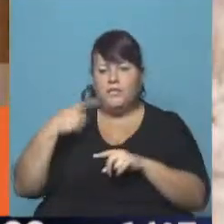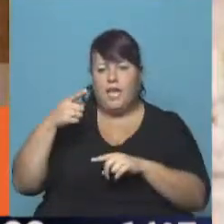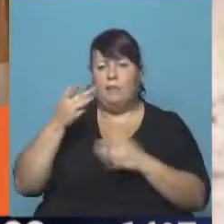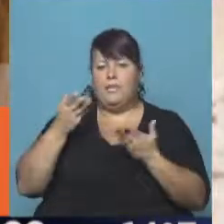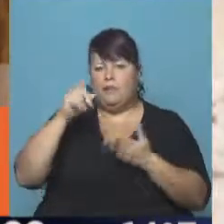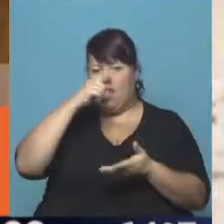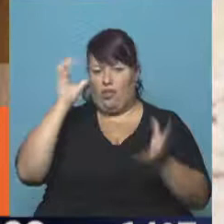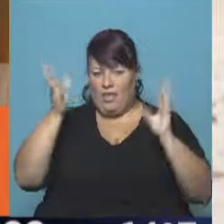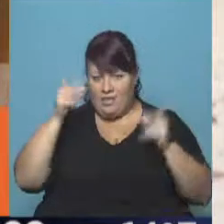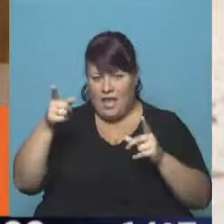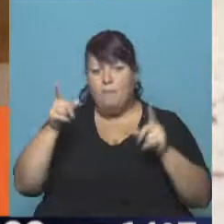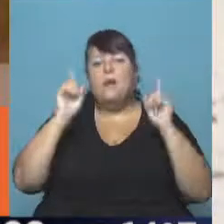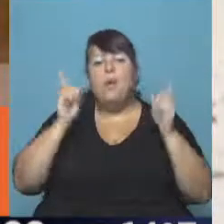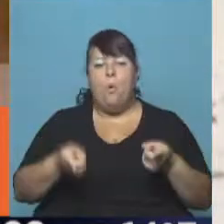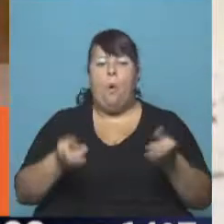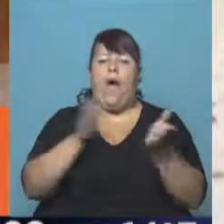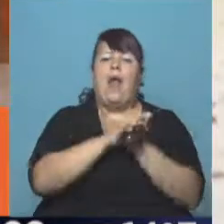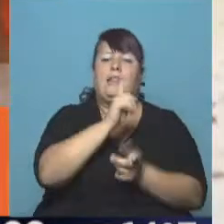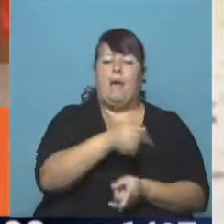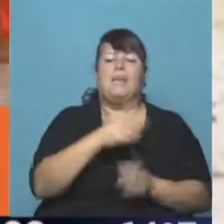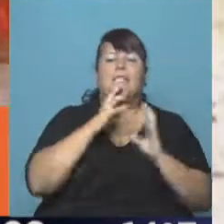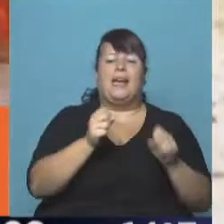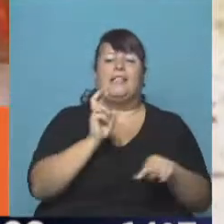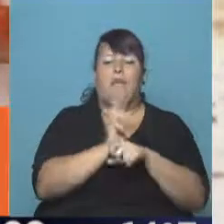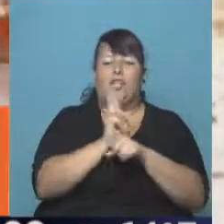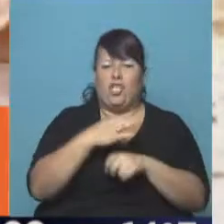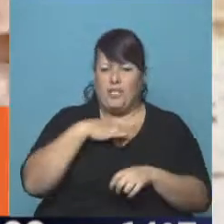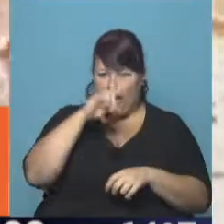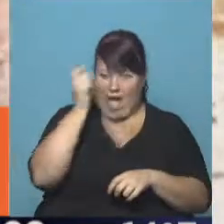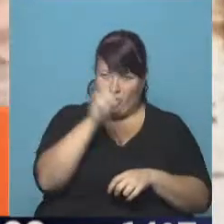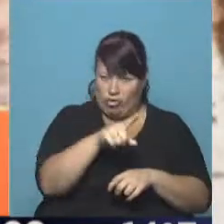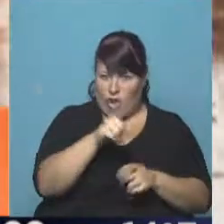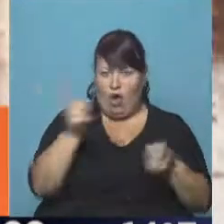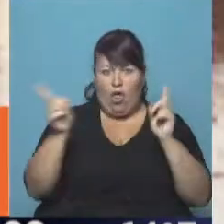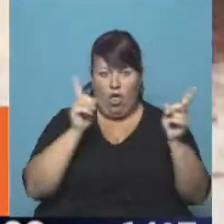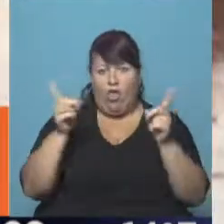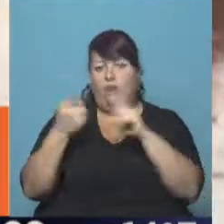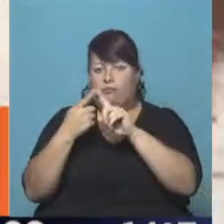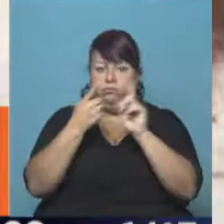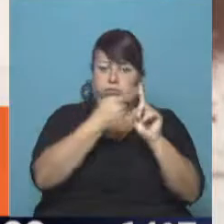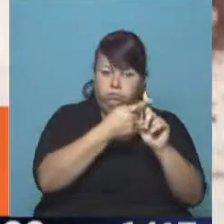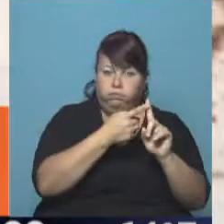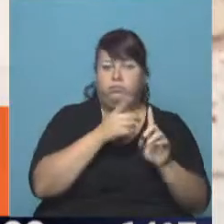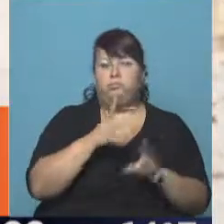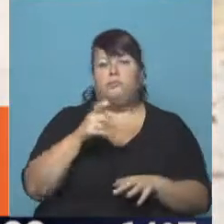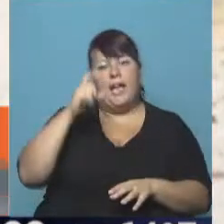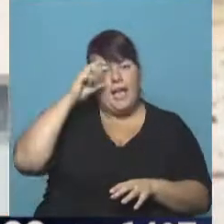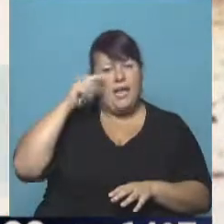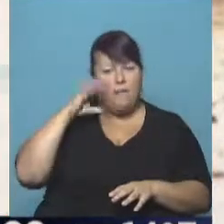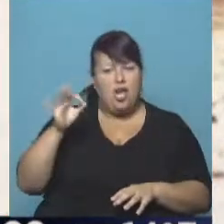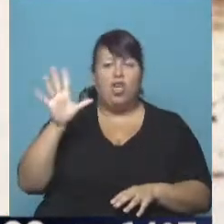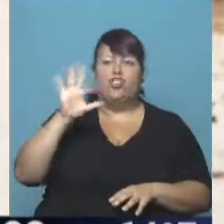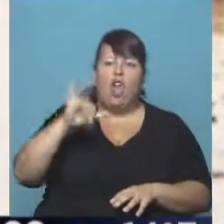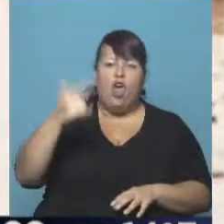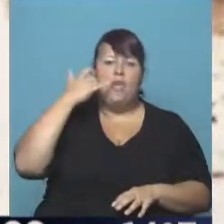metereológico de igual manera con la secretaria de protección civil de nación que realmente emilio rentas pero todos los días